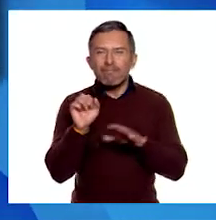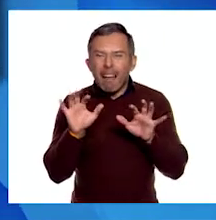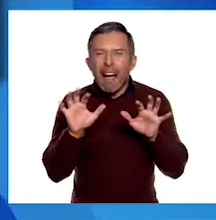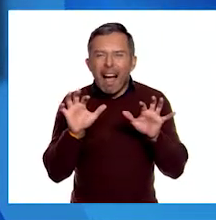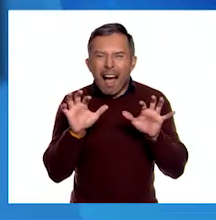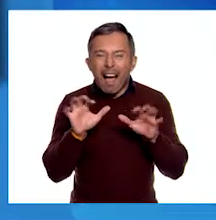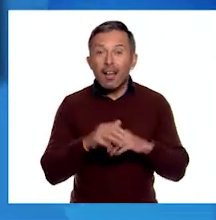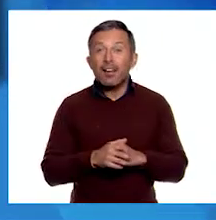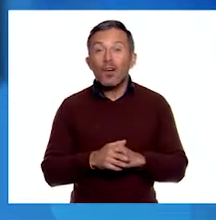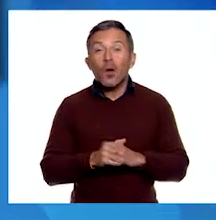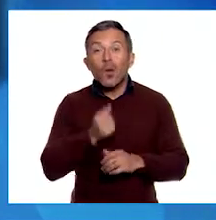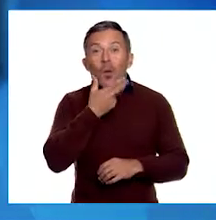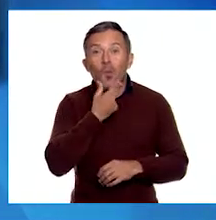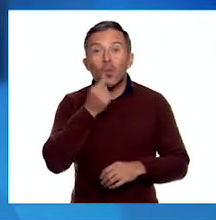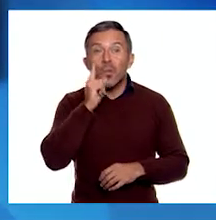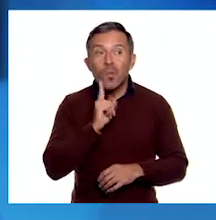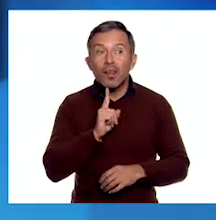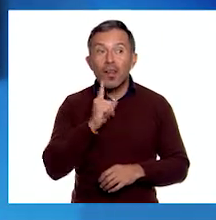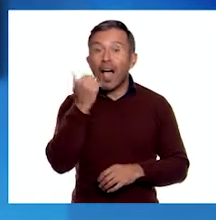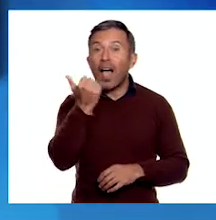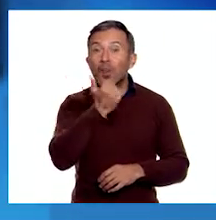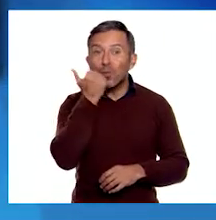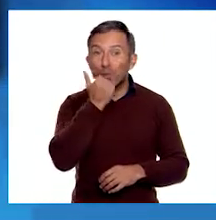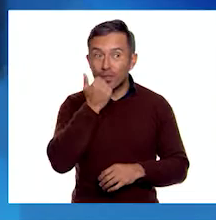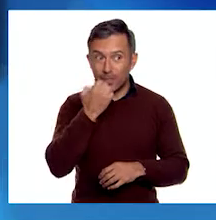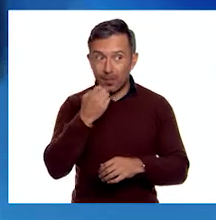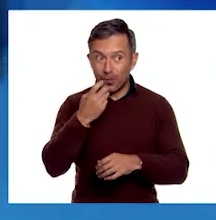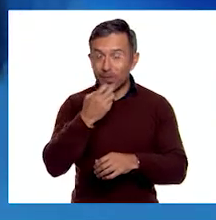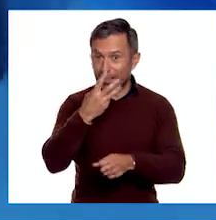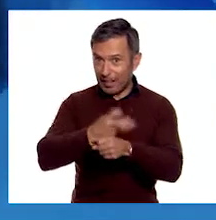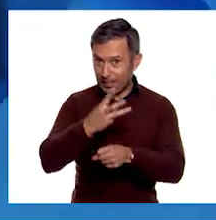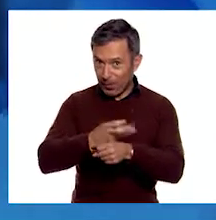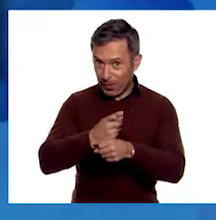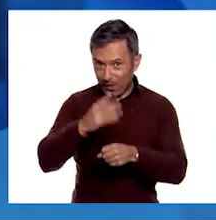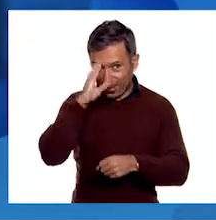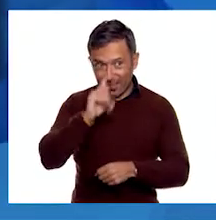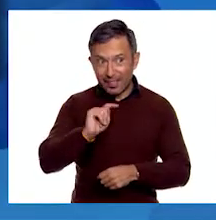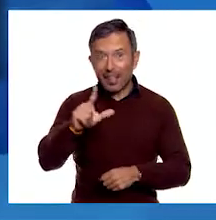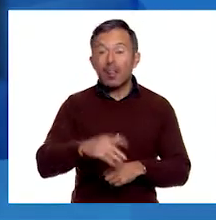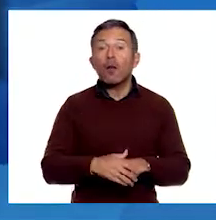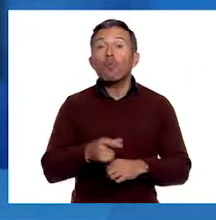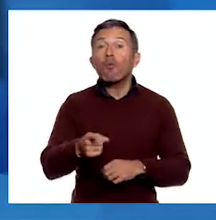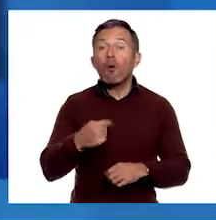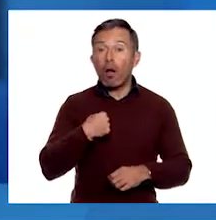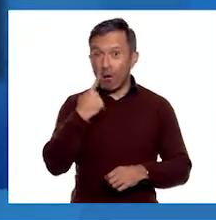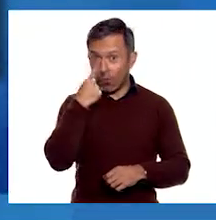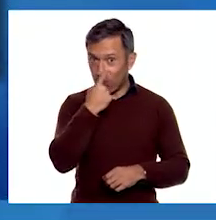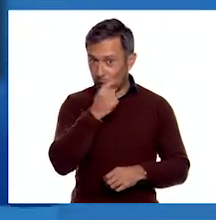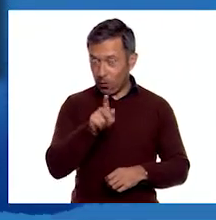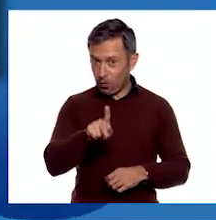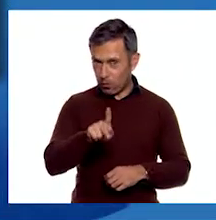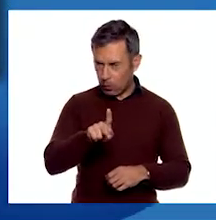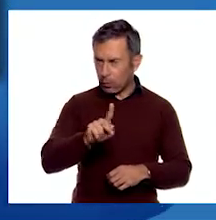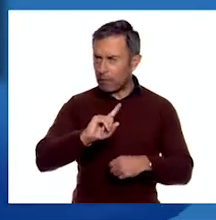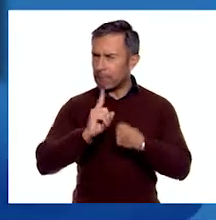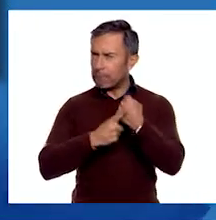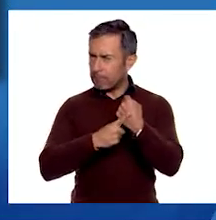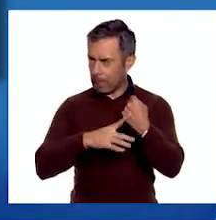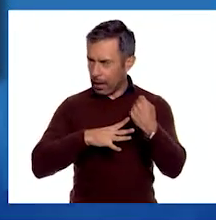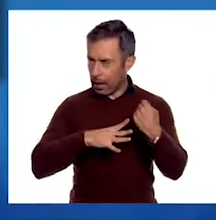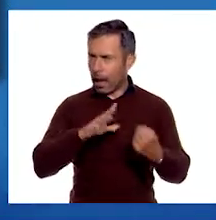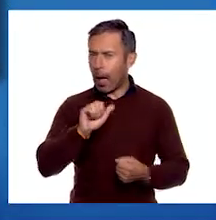¿Qué tal, alumnas y alumnos de tercer grado? Las ilusiones ópticas ambiguas son aquellas que tienen